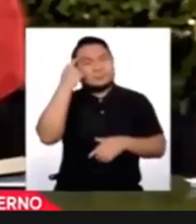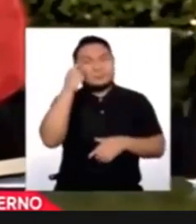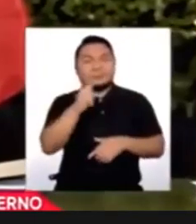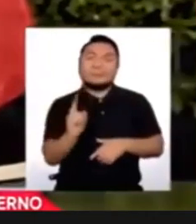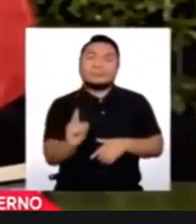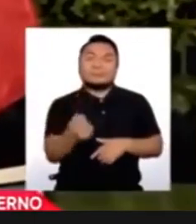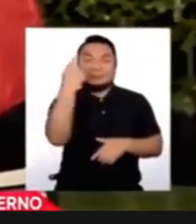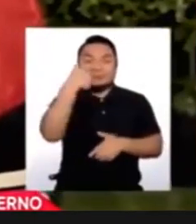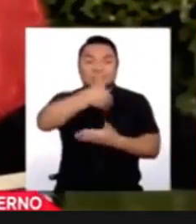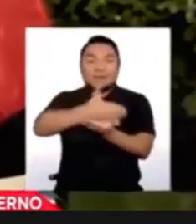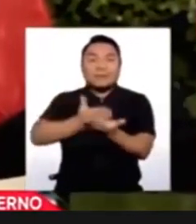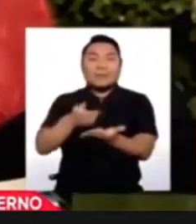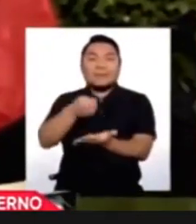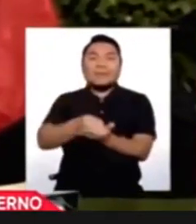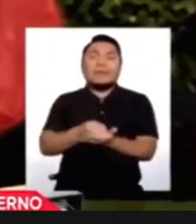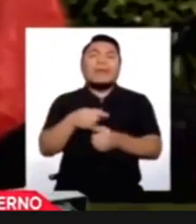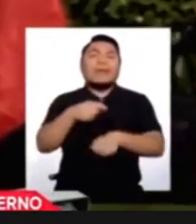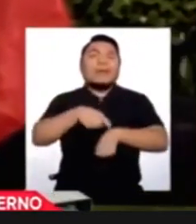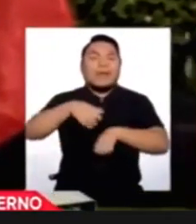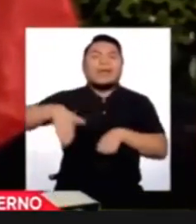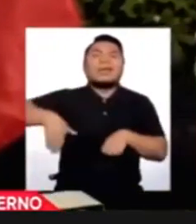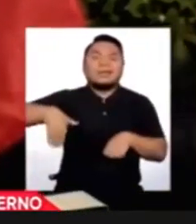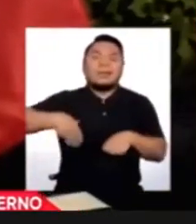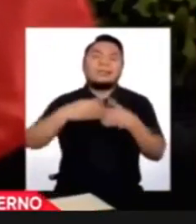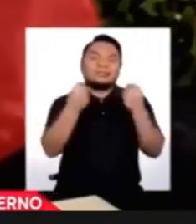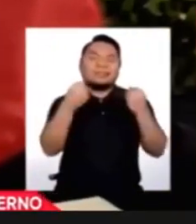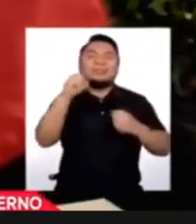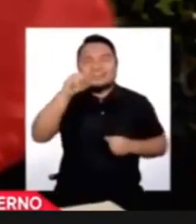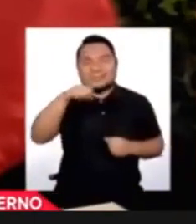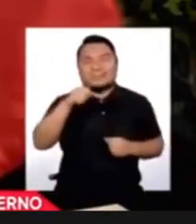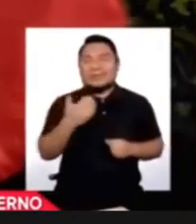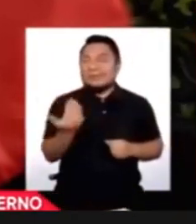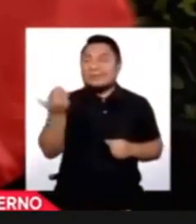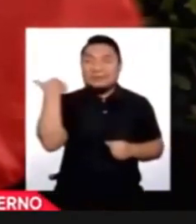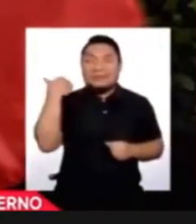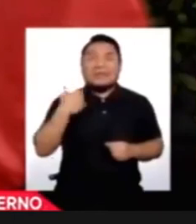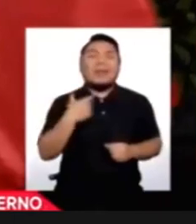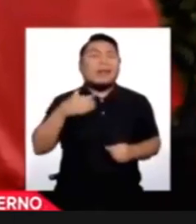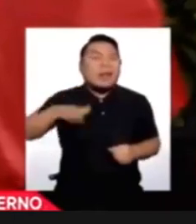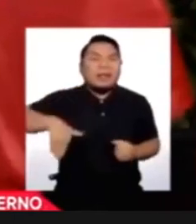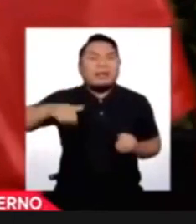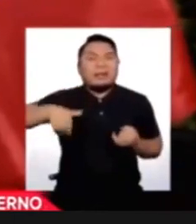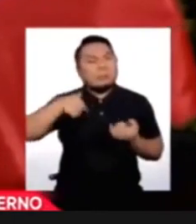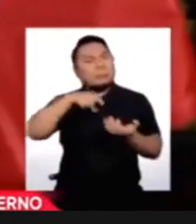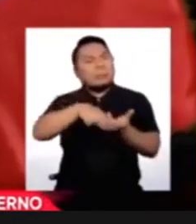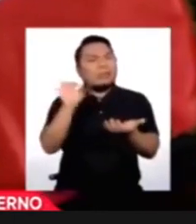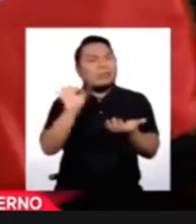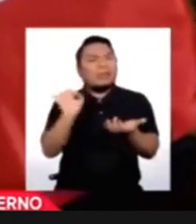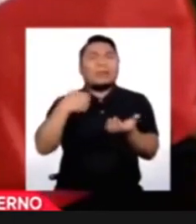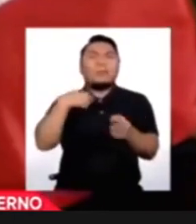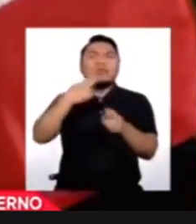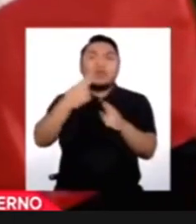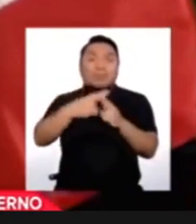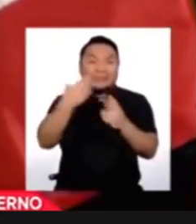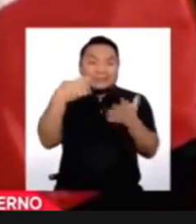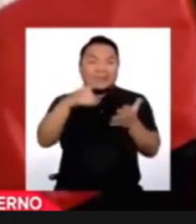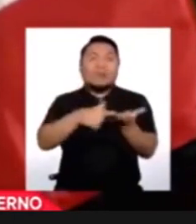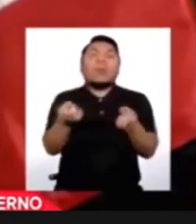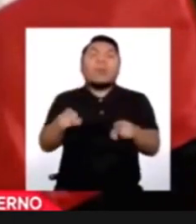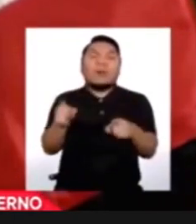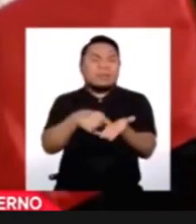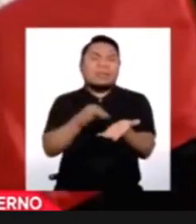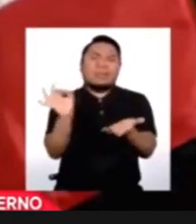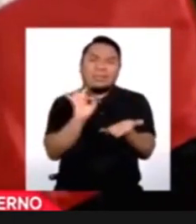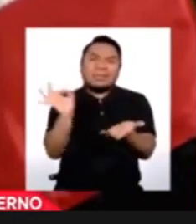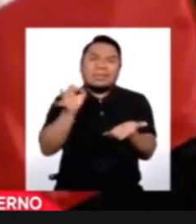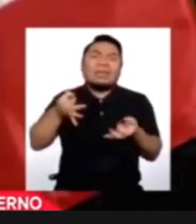el primer tramo de este bono ha demorado mucho. Y sí, efectivamente, ha demorado más de lo que nosotros pensábamos. Por eso es que ahora nos hemos puesto